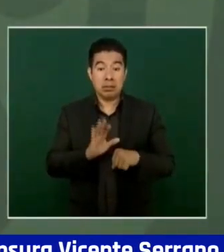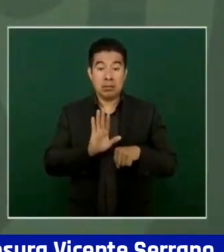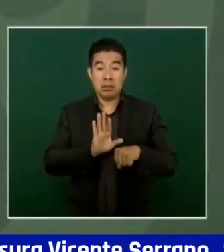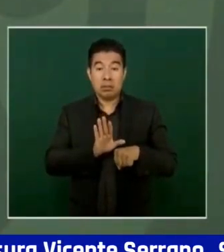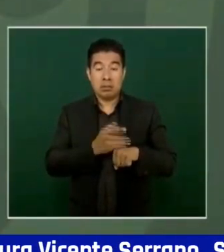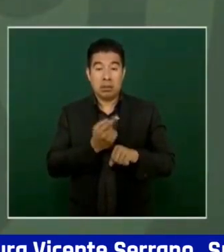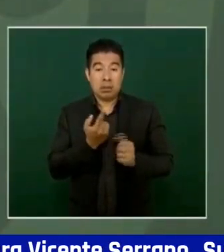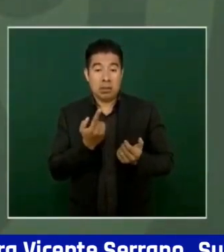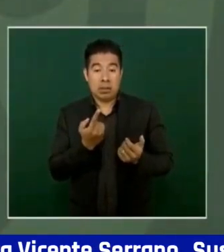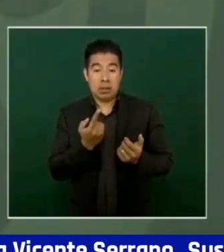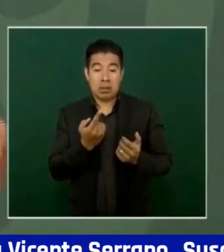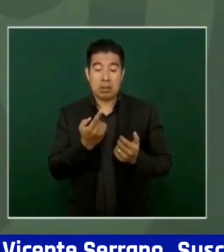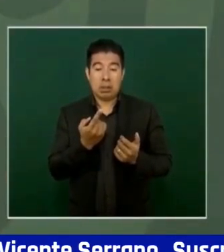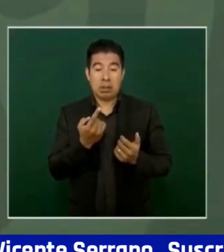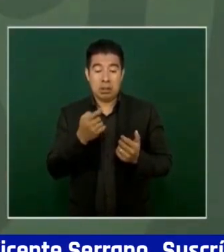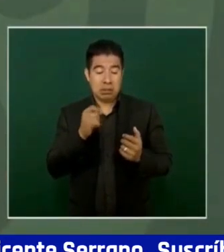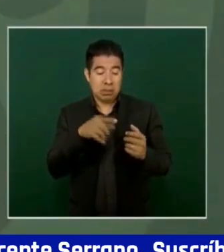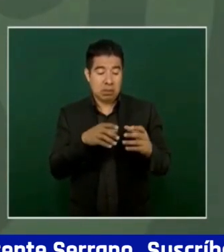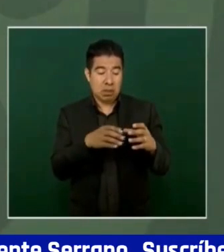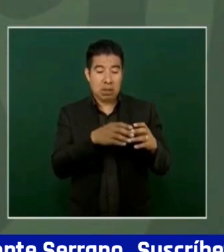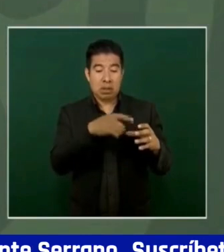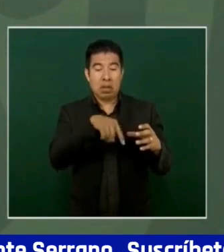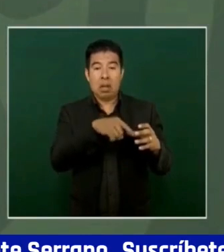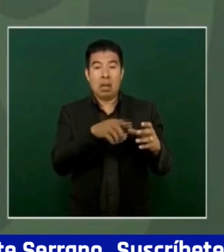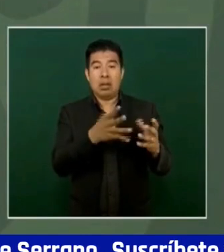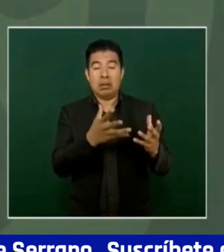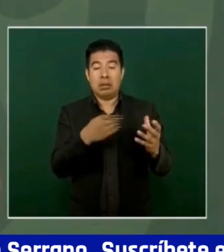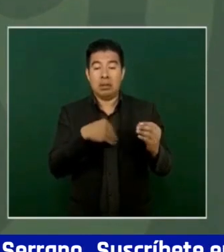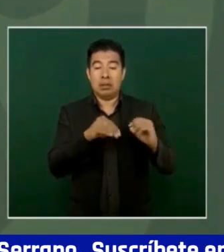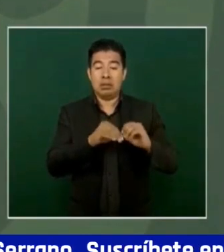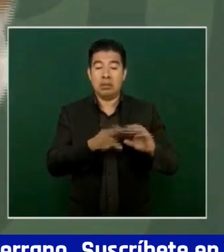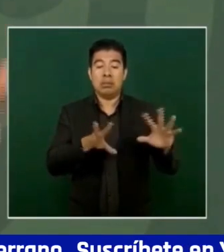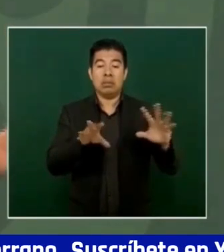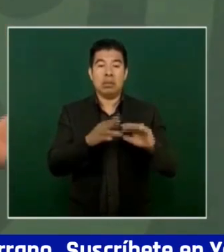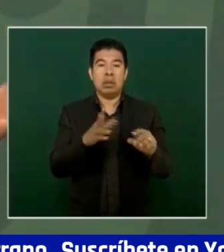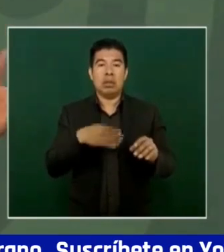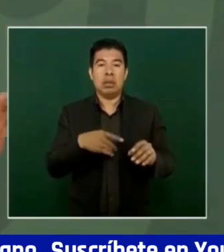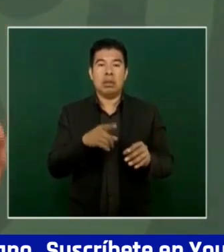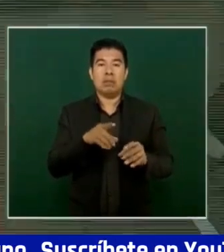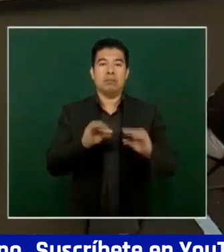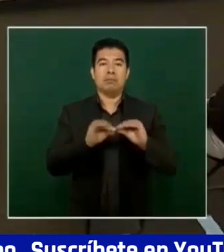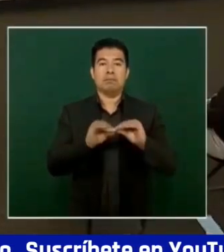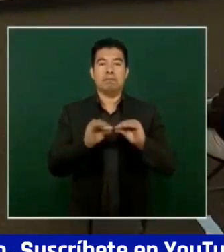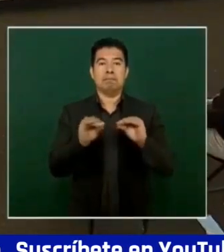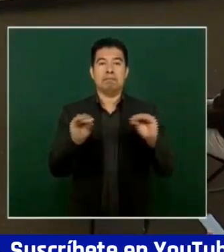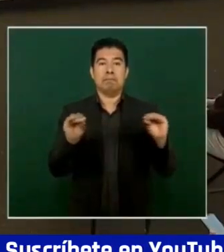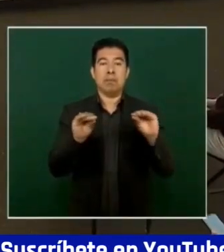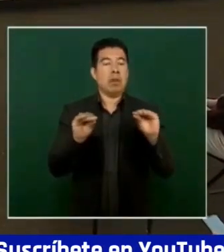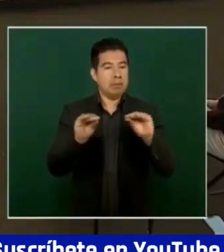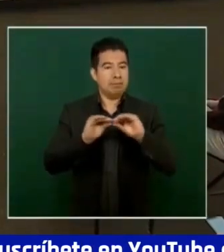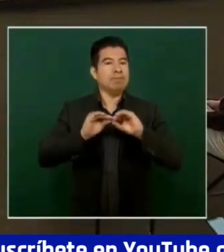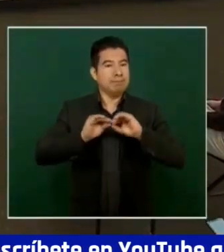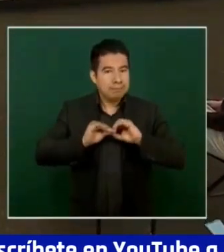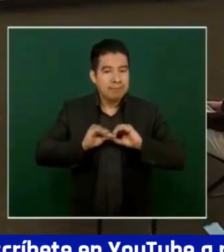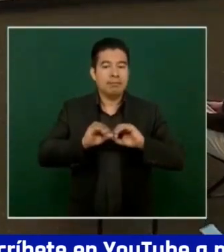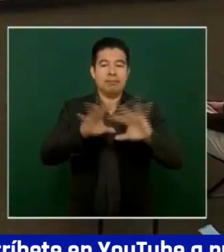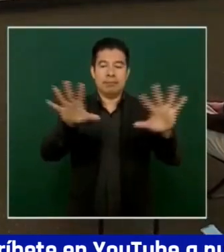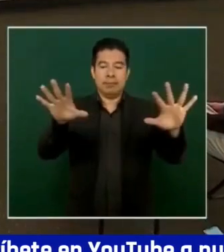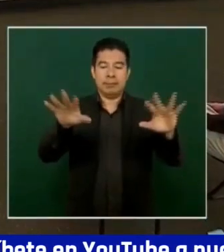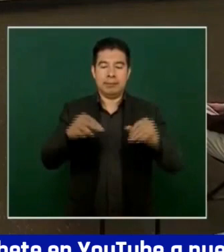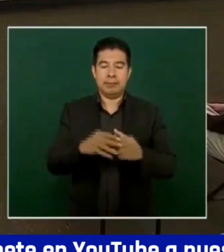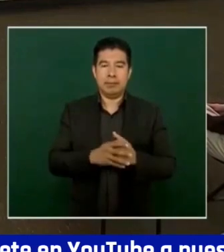críticas del gobierno contra los periodistas y su labor la retórica populista del presidente para denigrar e intimidar